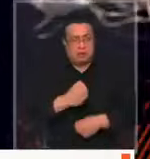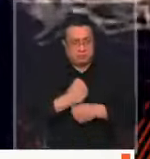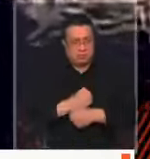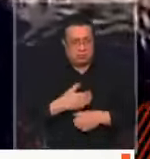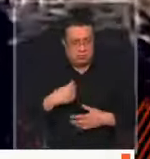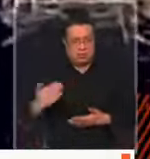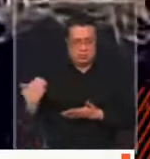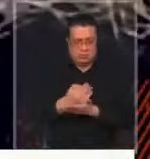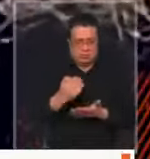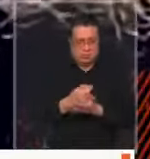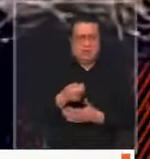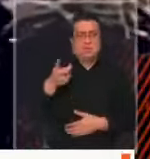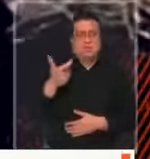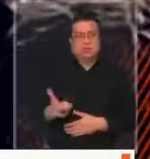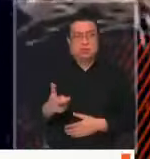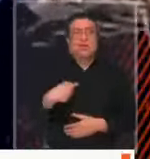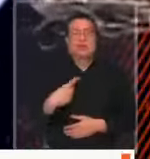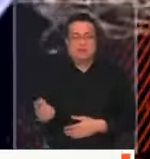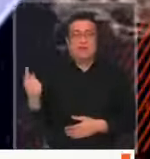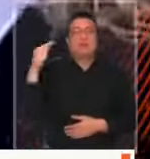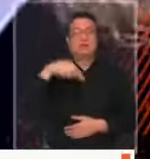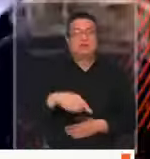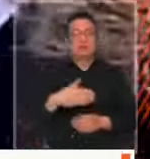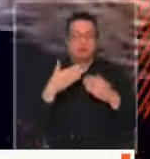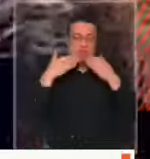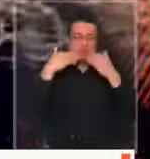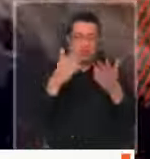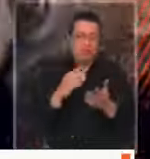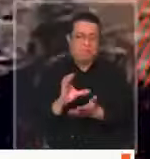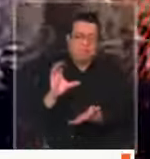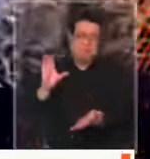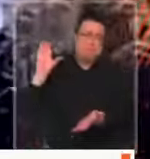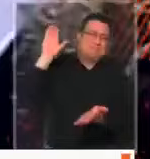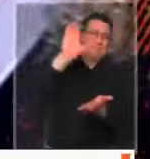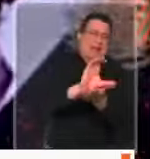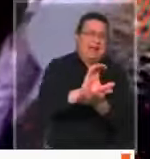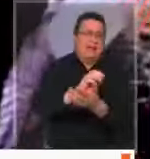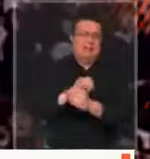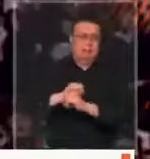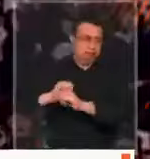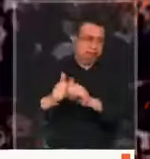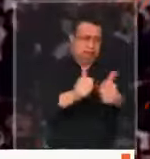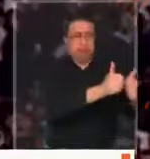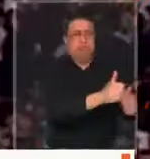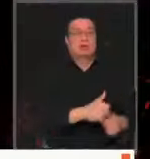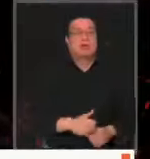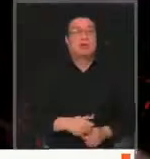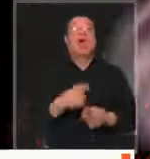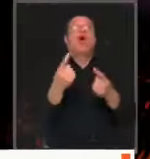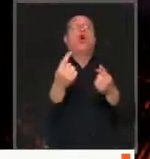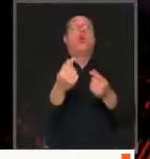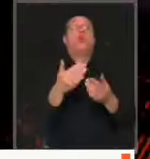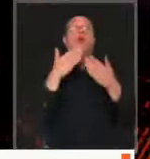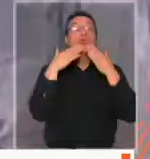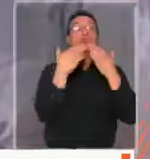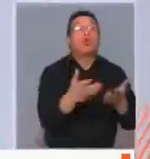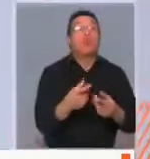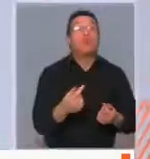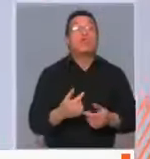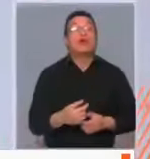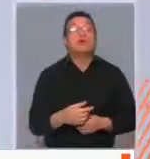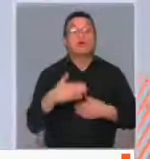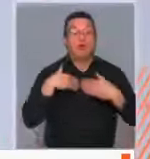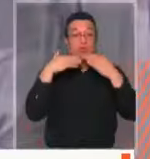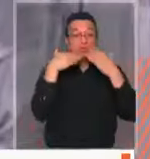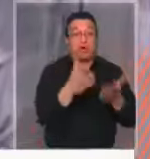voy a ganar mucha plata y voy a venir aquí a dar la suma más grande que nunca nadie haya dado. Bueno, ¿y cuánto va a ser la donación, Leonardo? Quiero dar